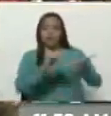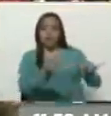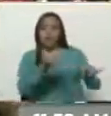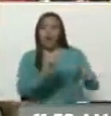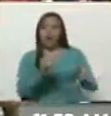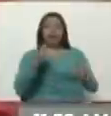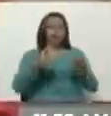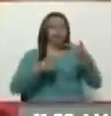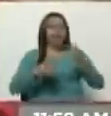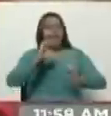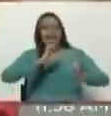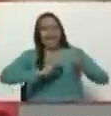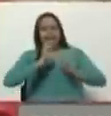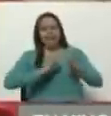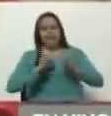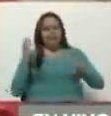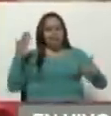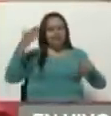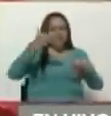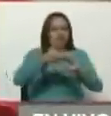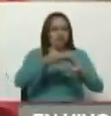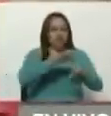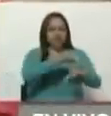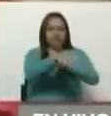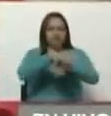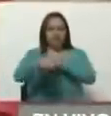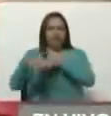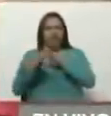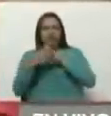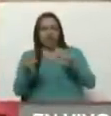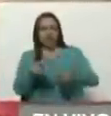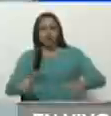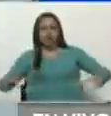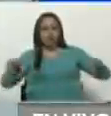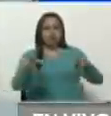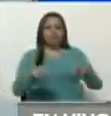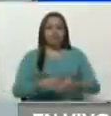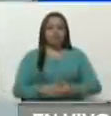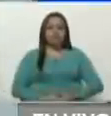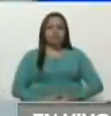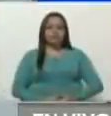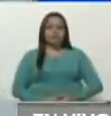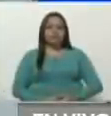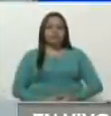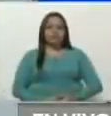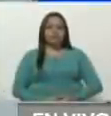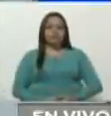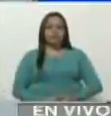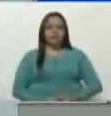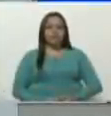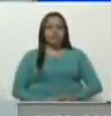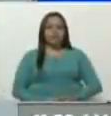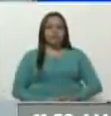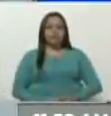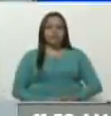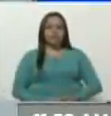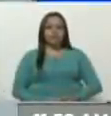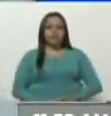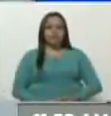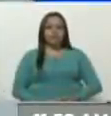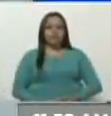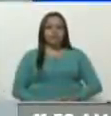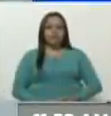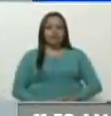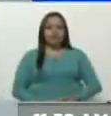también, dirección colectiva en todas las instancias, acápitense, de rendición